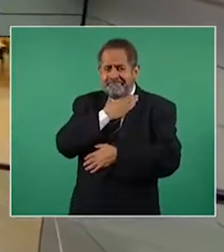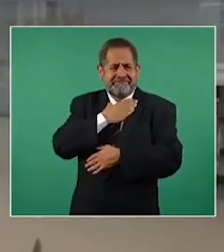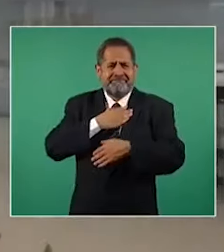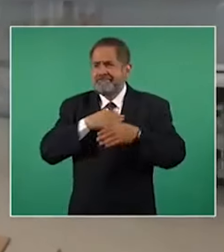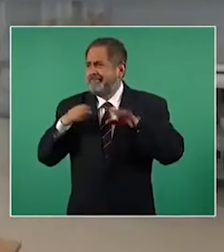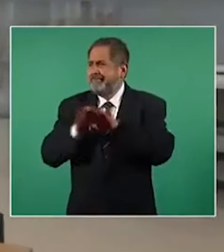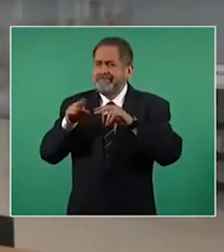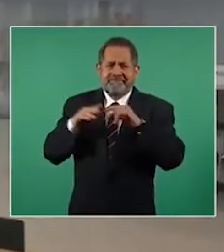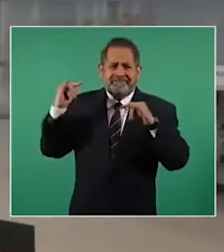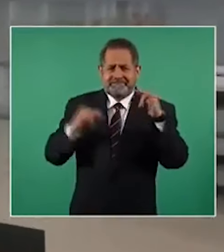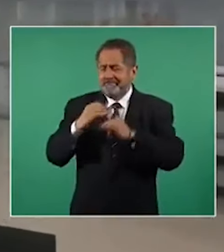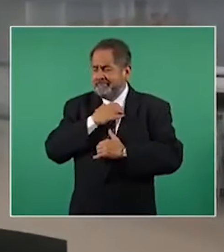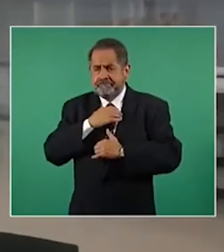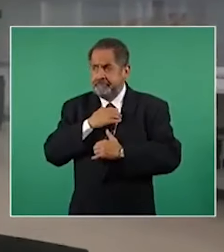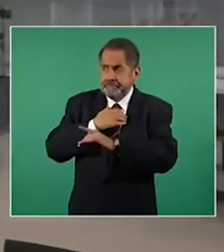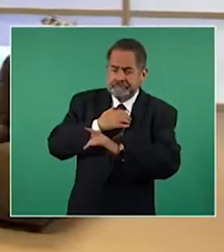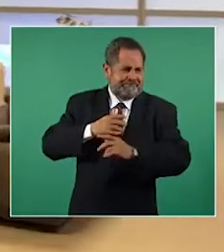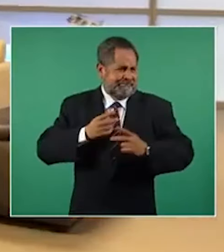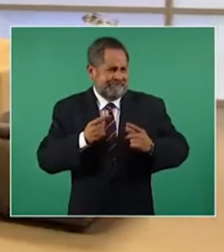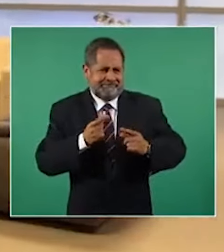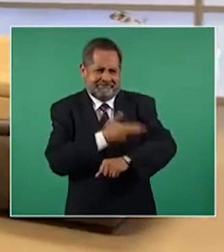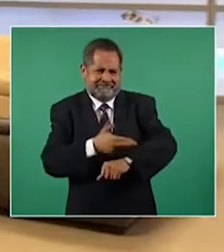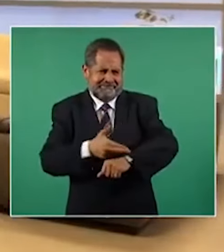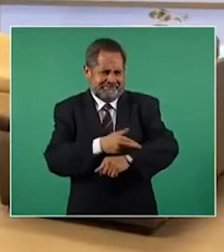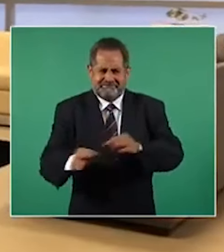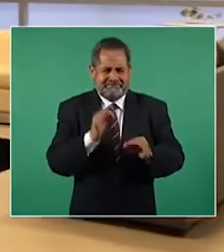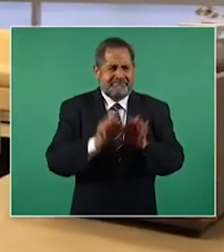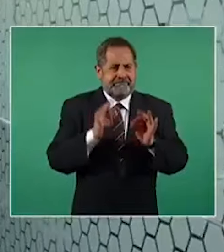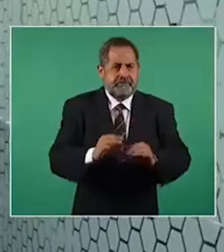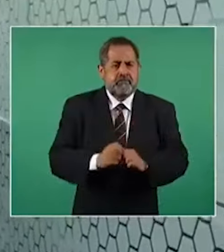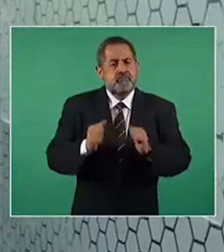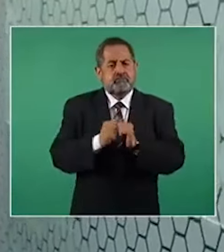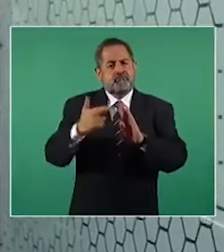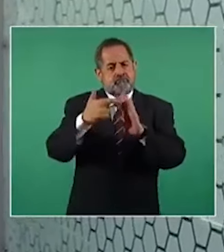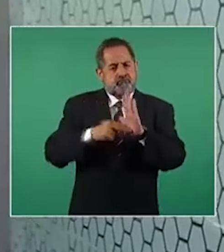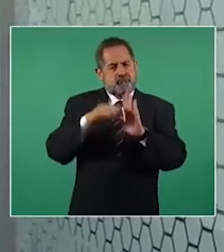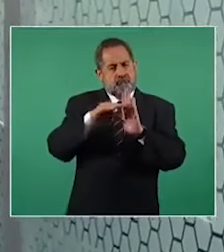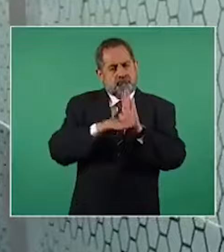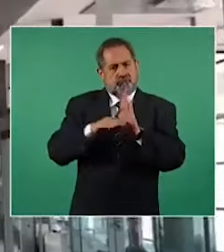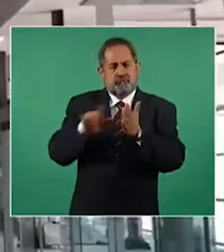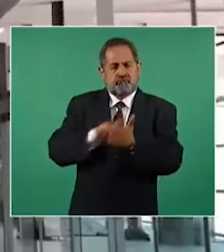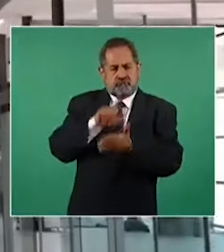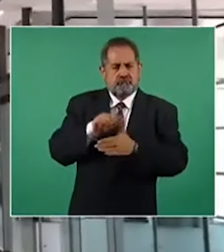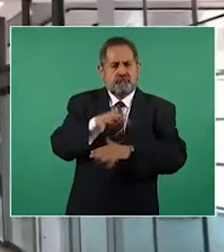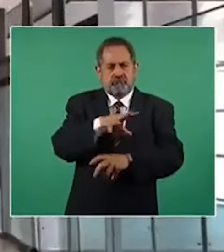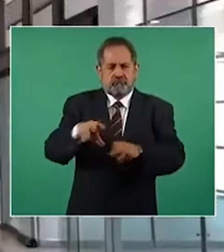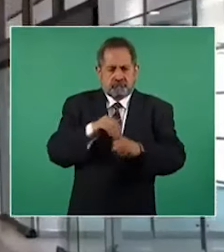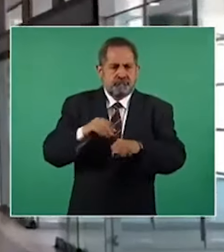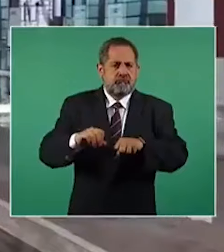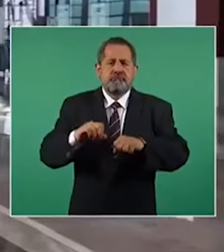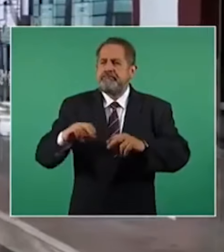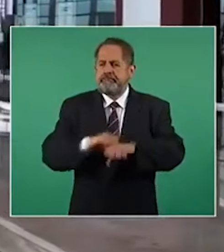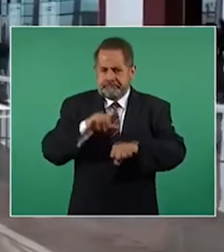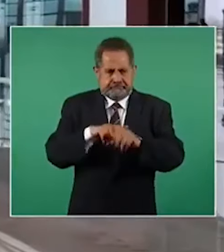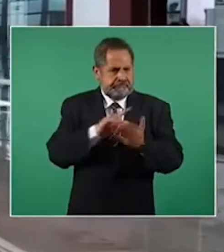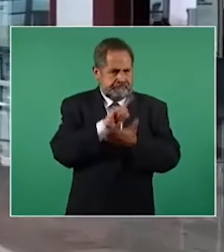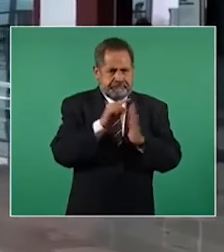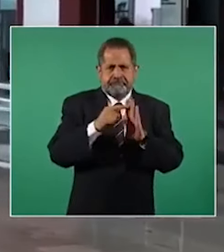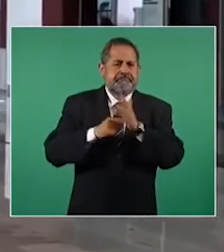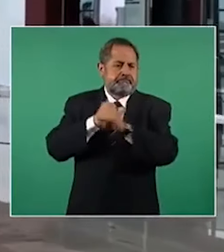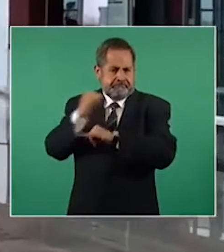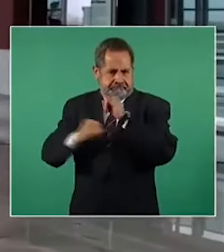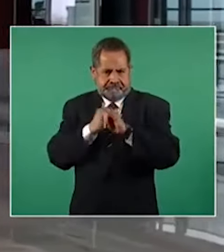posicionamiento satelital de esta manera se pueden asignar coordenadas de vuelo específicas así como